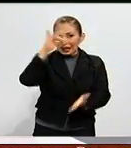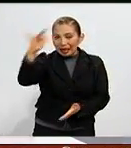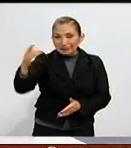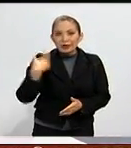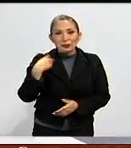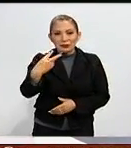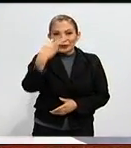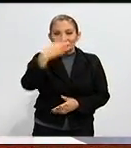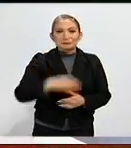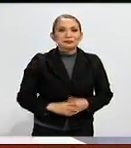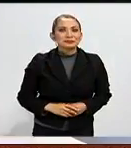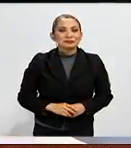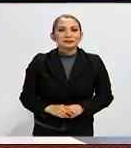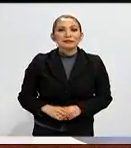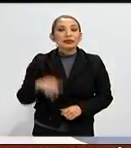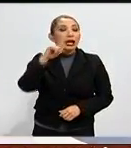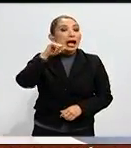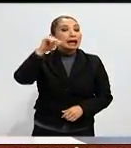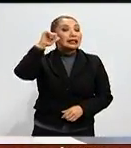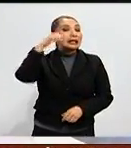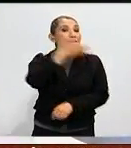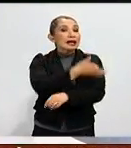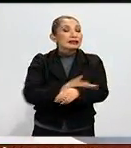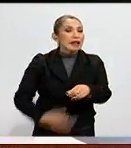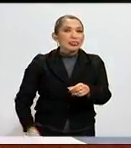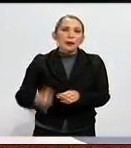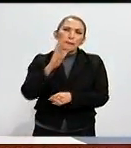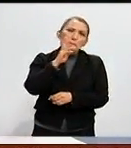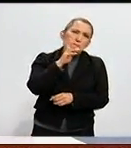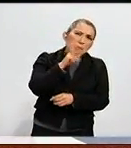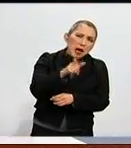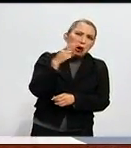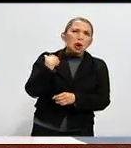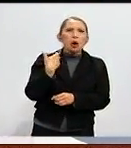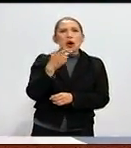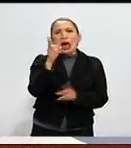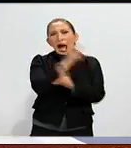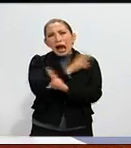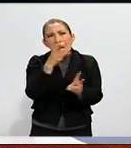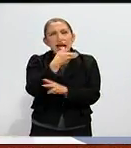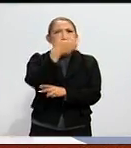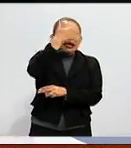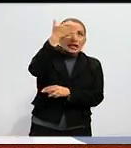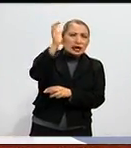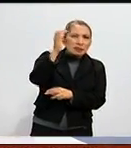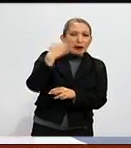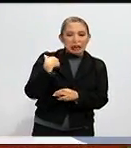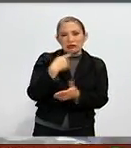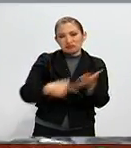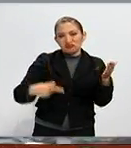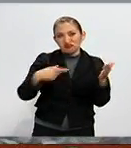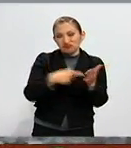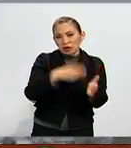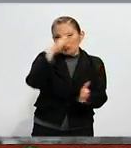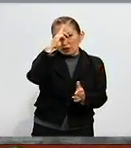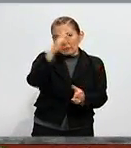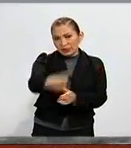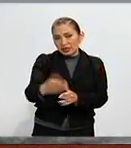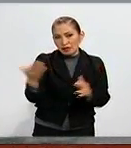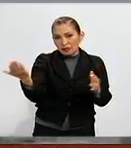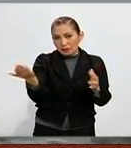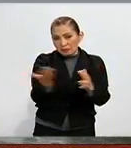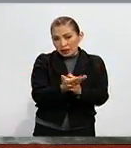por sintonizarnos. Y ayer por la tarde mejoró la calidad del aire y se suspendió la contingencia ambiental fase